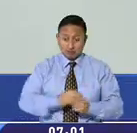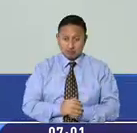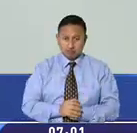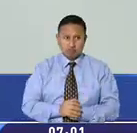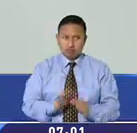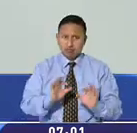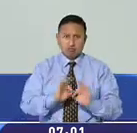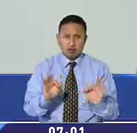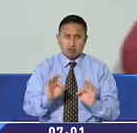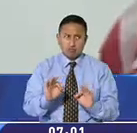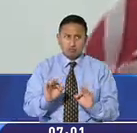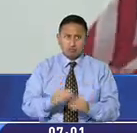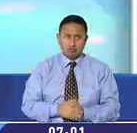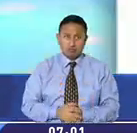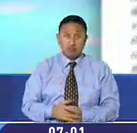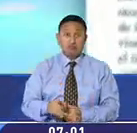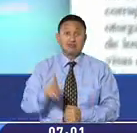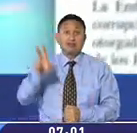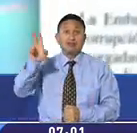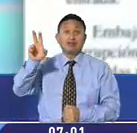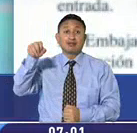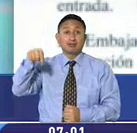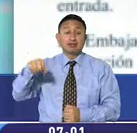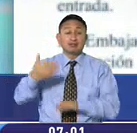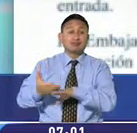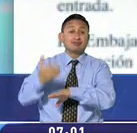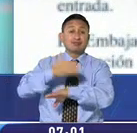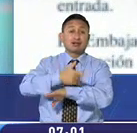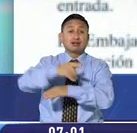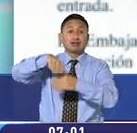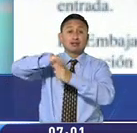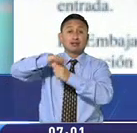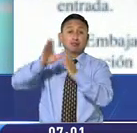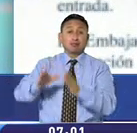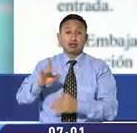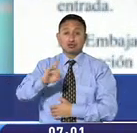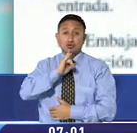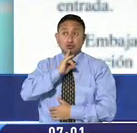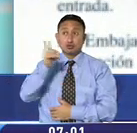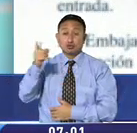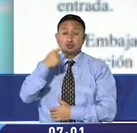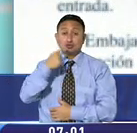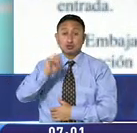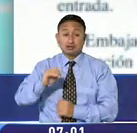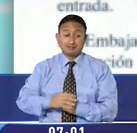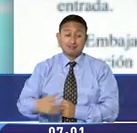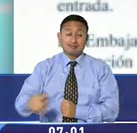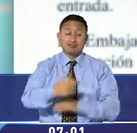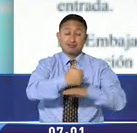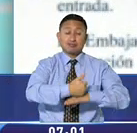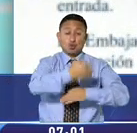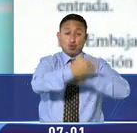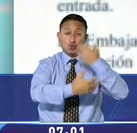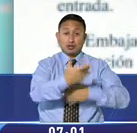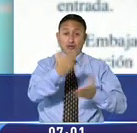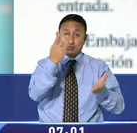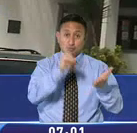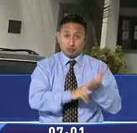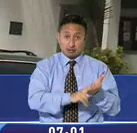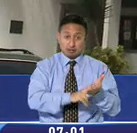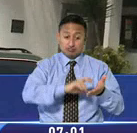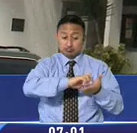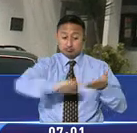a cualquier país. Esto en torno a los pronunciamientos de la Embajada de Estados Unidos sobre la revocatoria de visas a varios jueces y